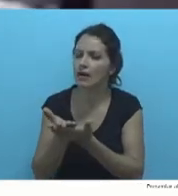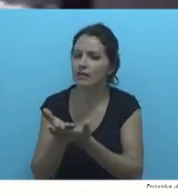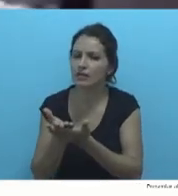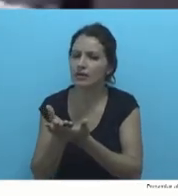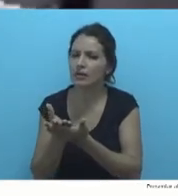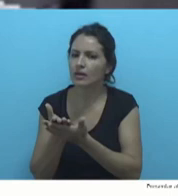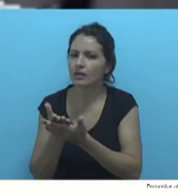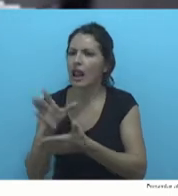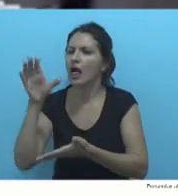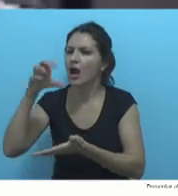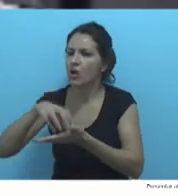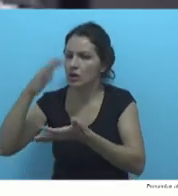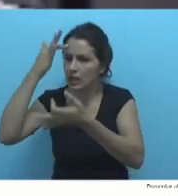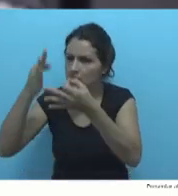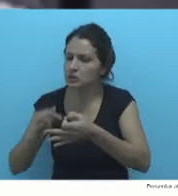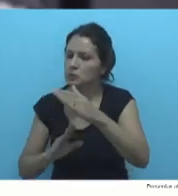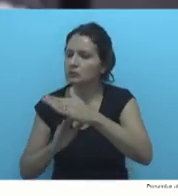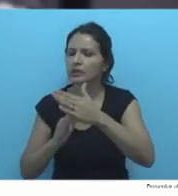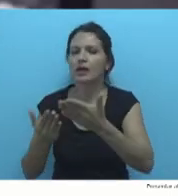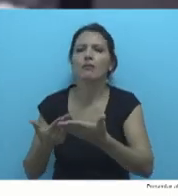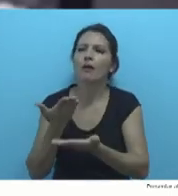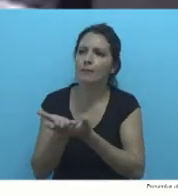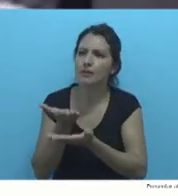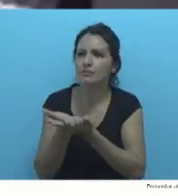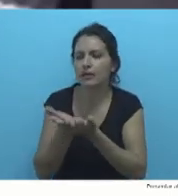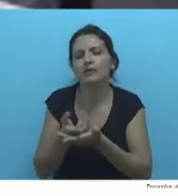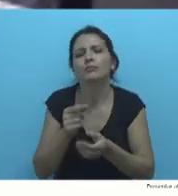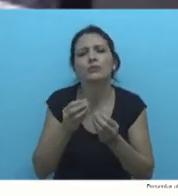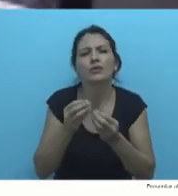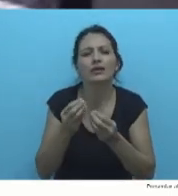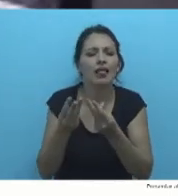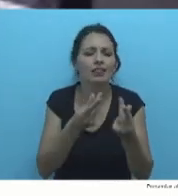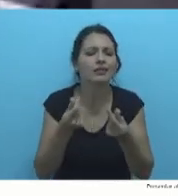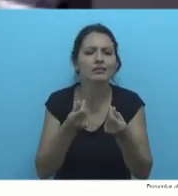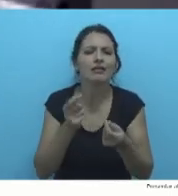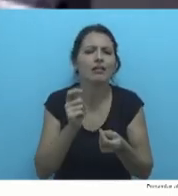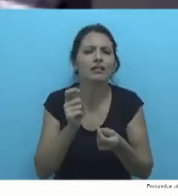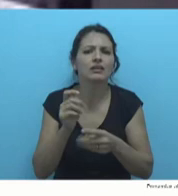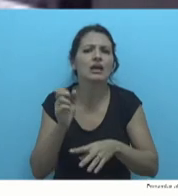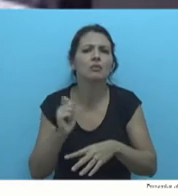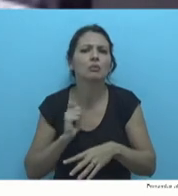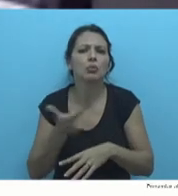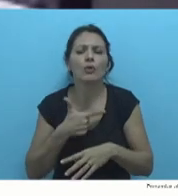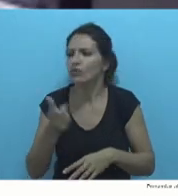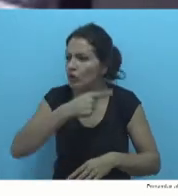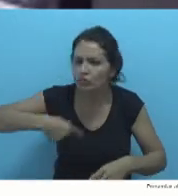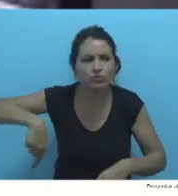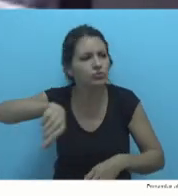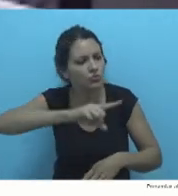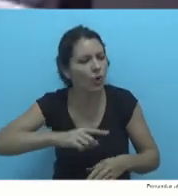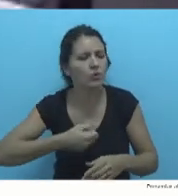Esto es plata de todos, y en ese afán es que presentamos el proyecto, y ojalá podamos encontrar una